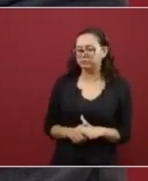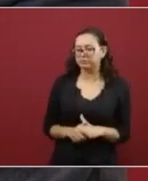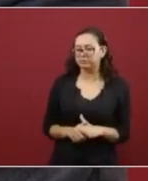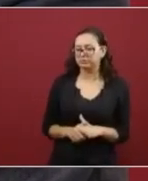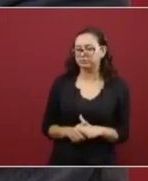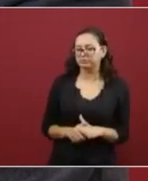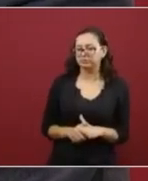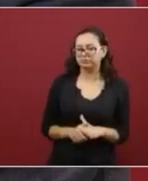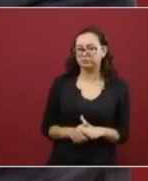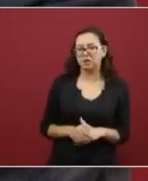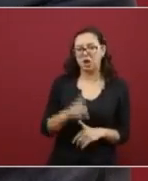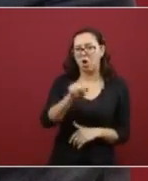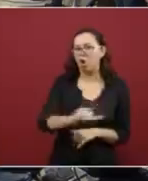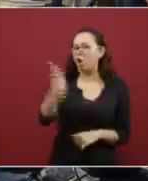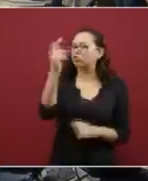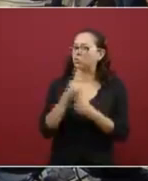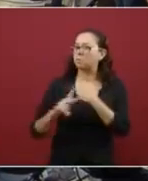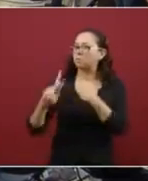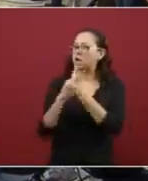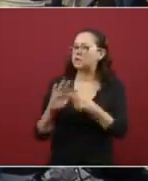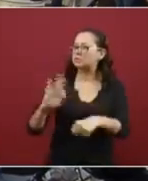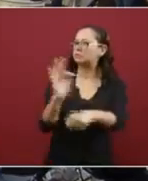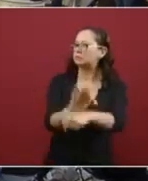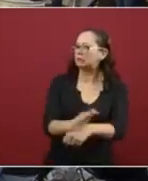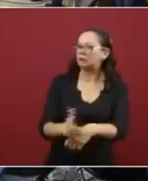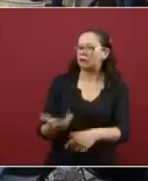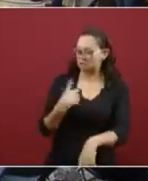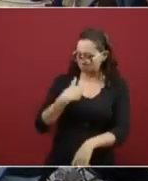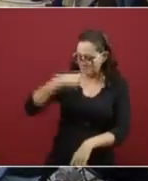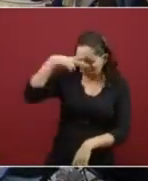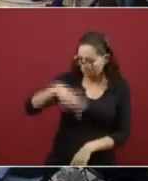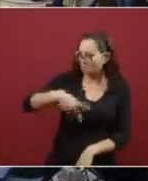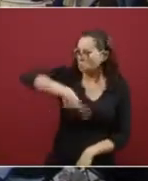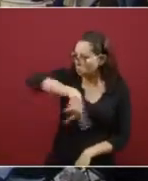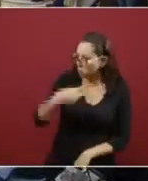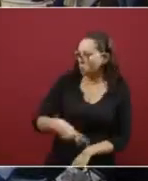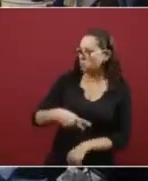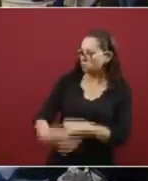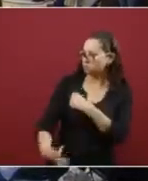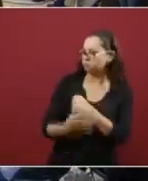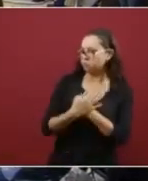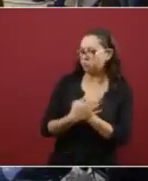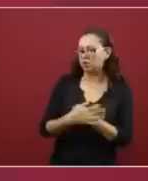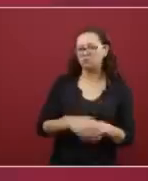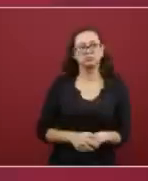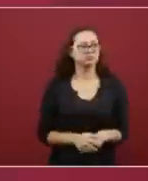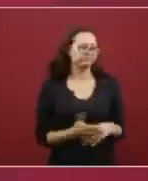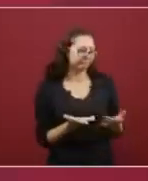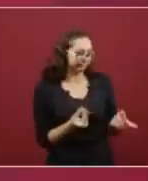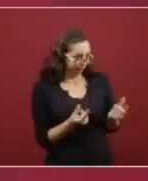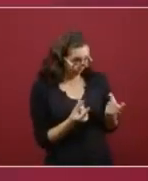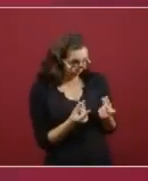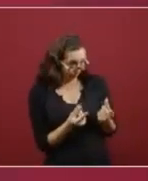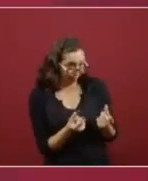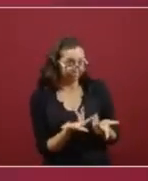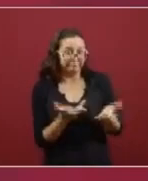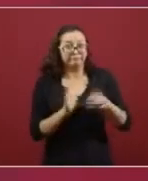la preferencia al extranjero si nosotros somos mexicanos? Le digo, pues apúrate,